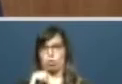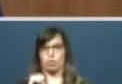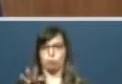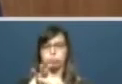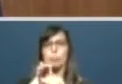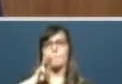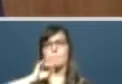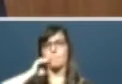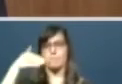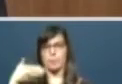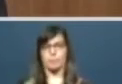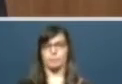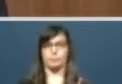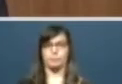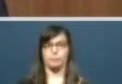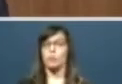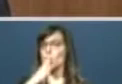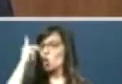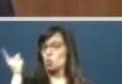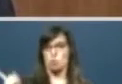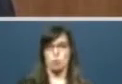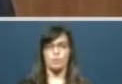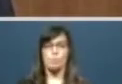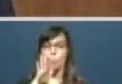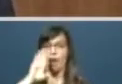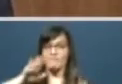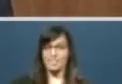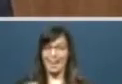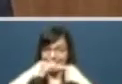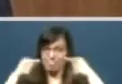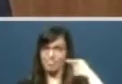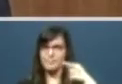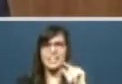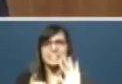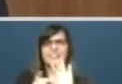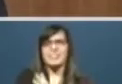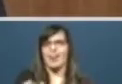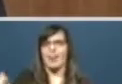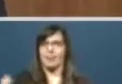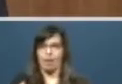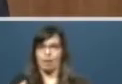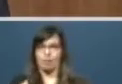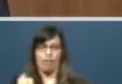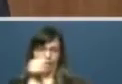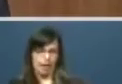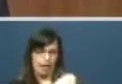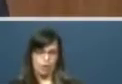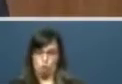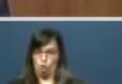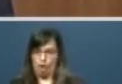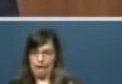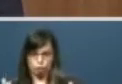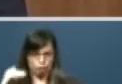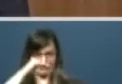no olvidemos nunca que al final el déficit no es sino un desfase entre ingresos y gastos ordinarios